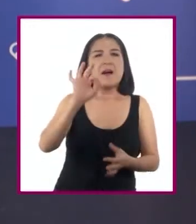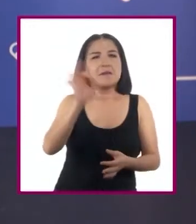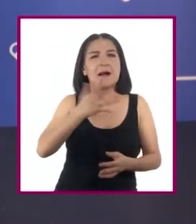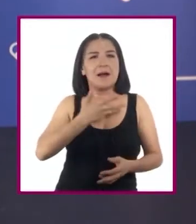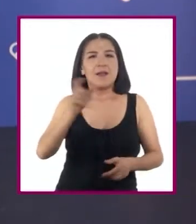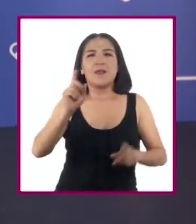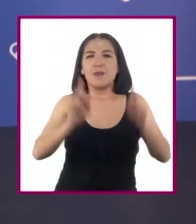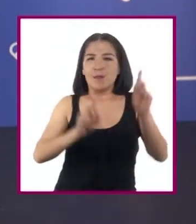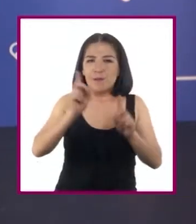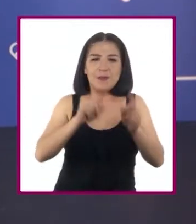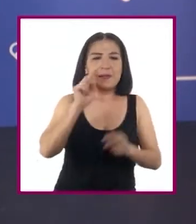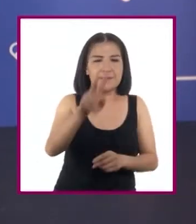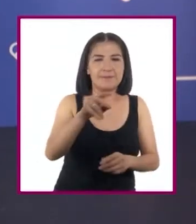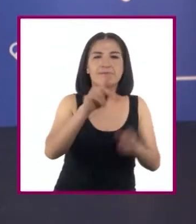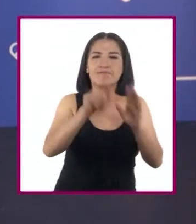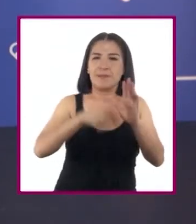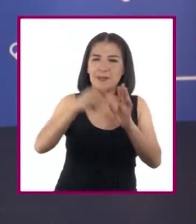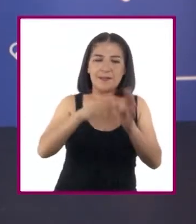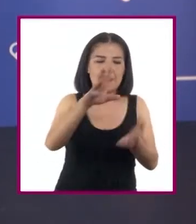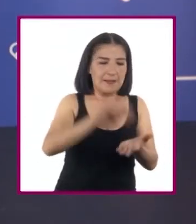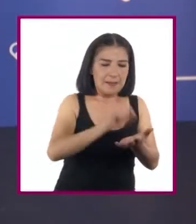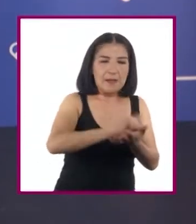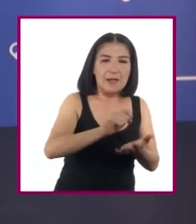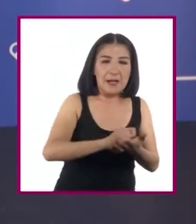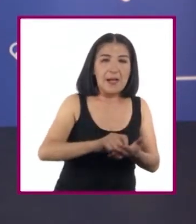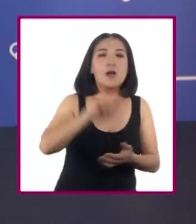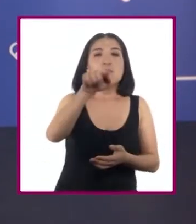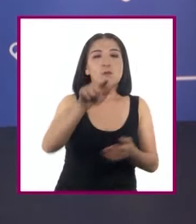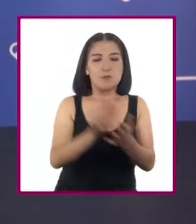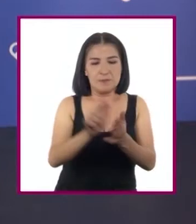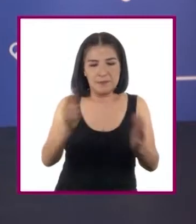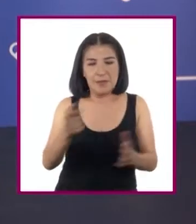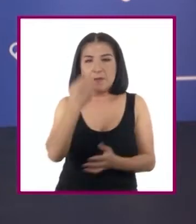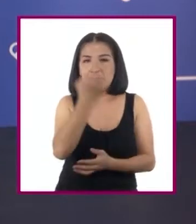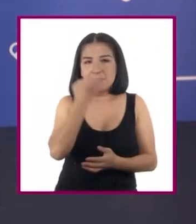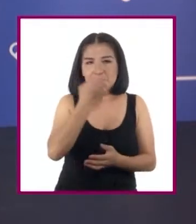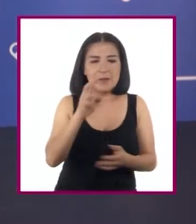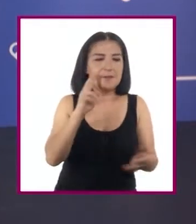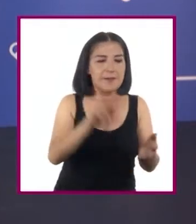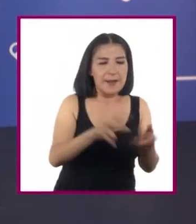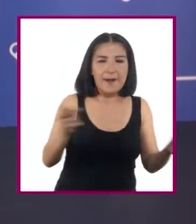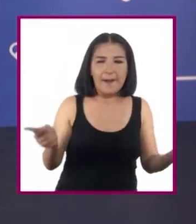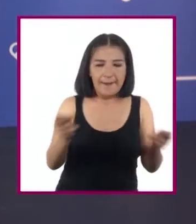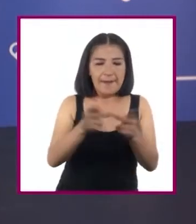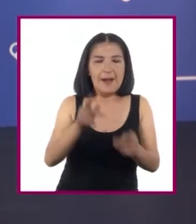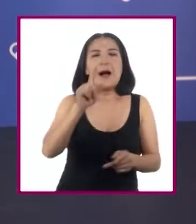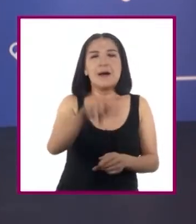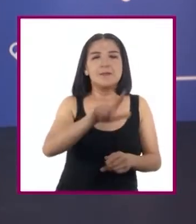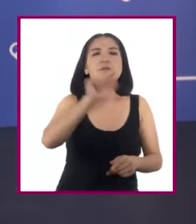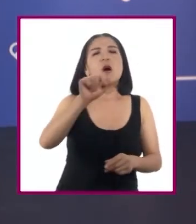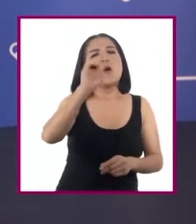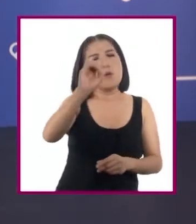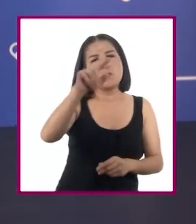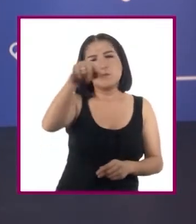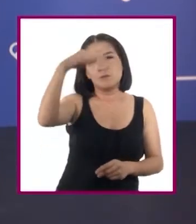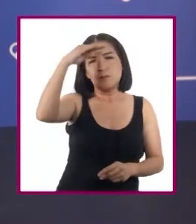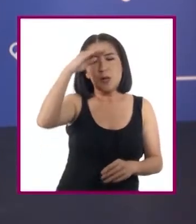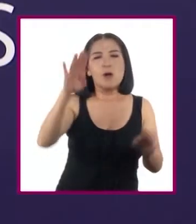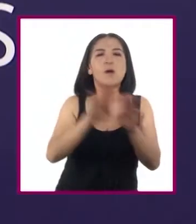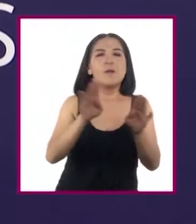clase. Y estas las podrán resolver al consultar sus libros de texto o al reflexionar en torno a los retos